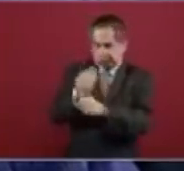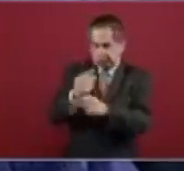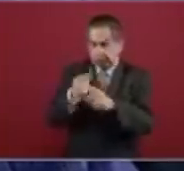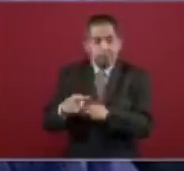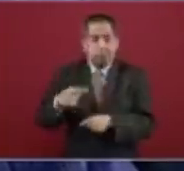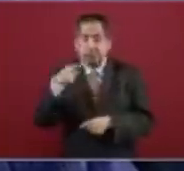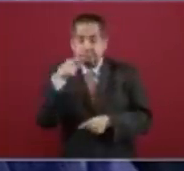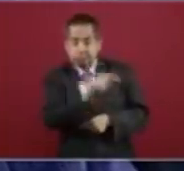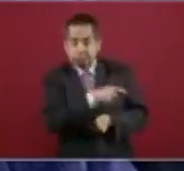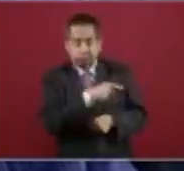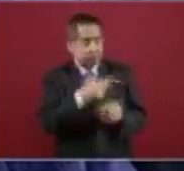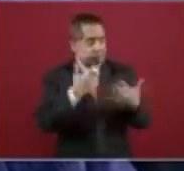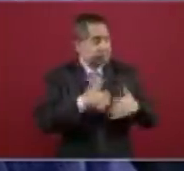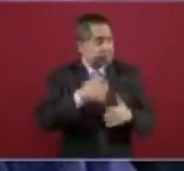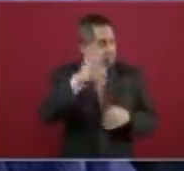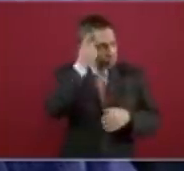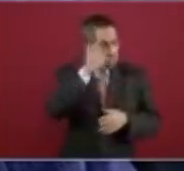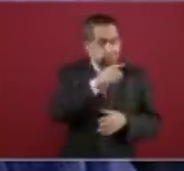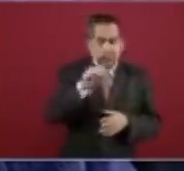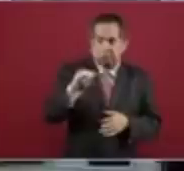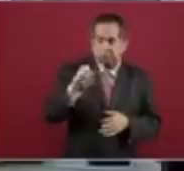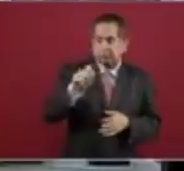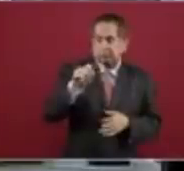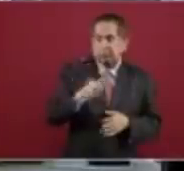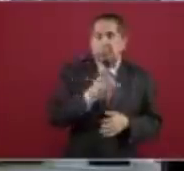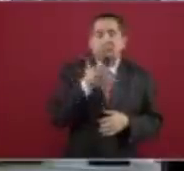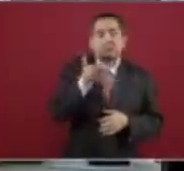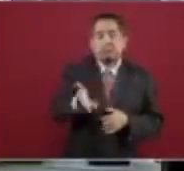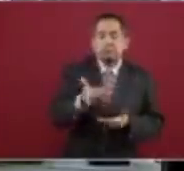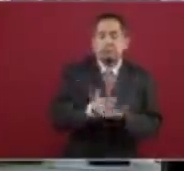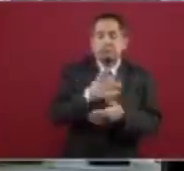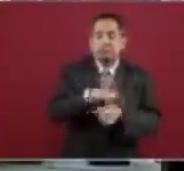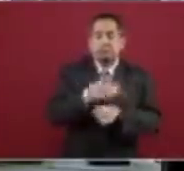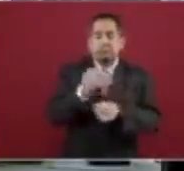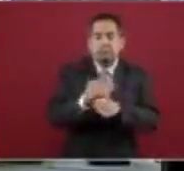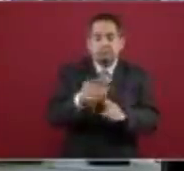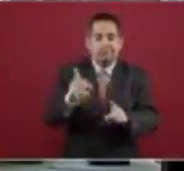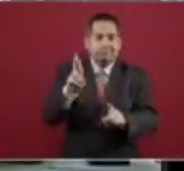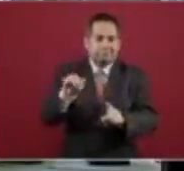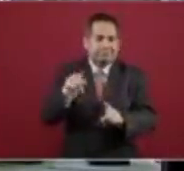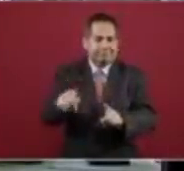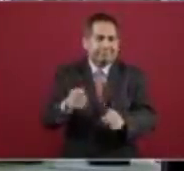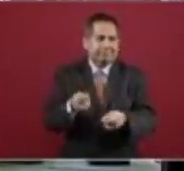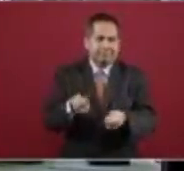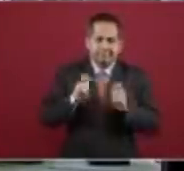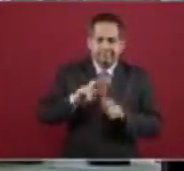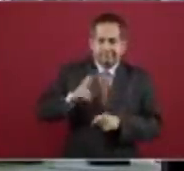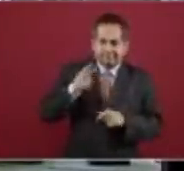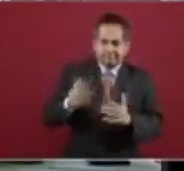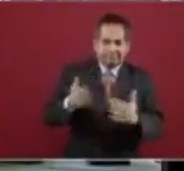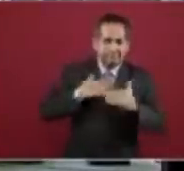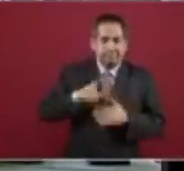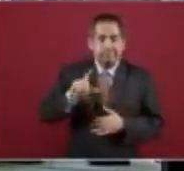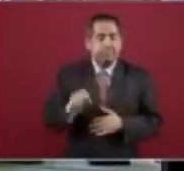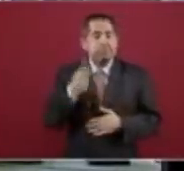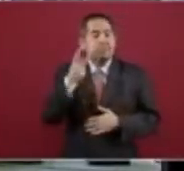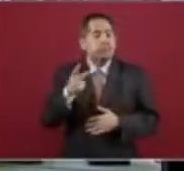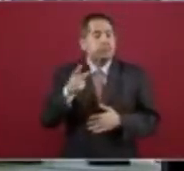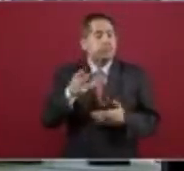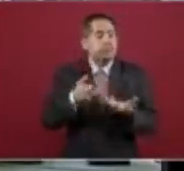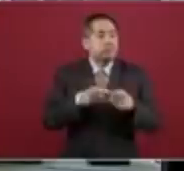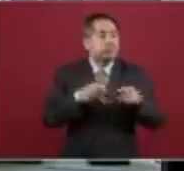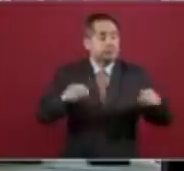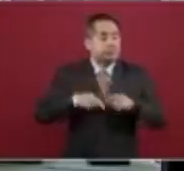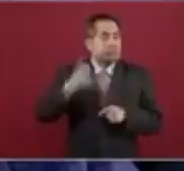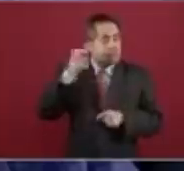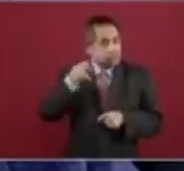empresario Alberto Mesta en 2015 le solicitó al ayuntamiento priista le devolvieran 21 áreas de donación que funcionaban como